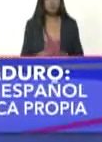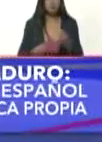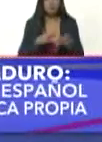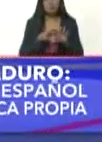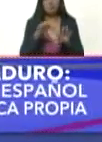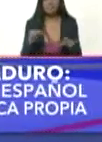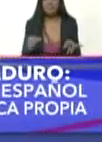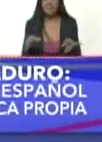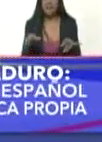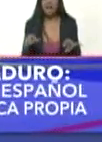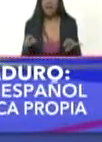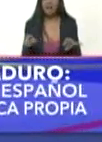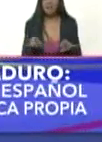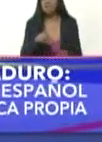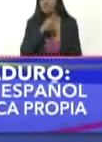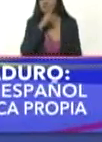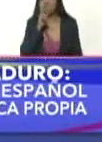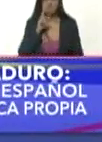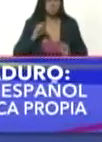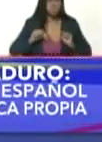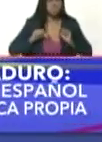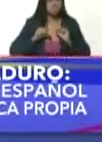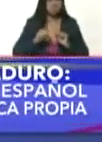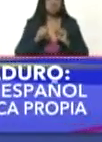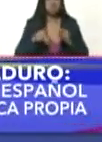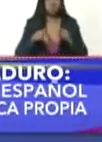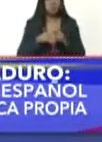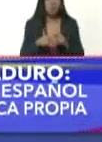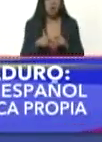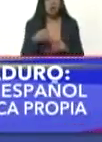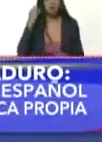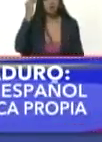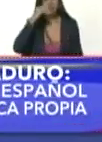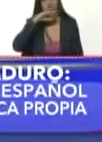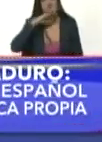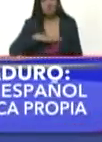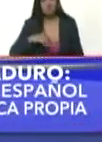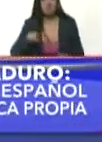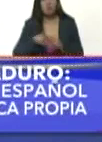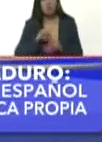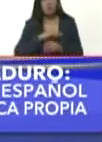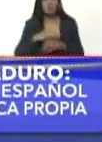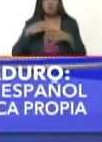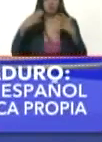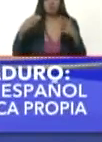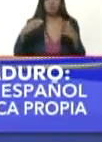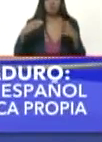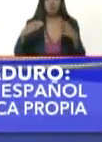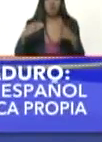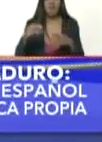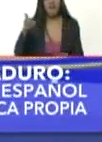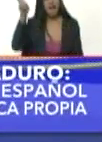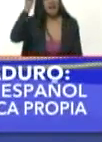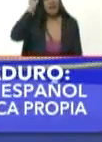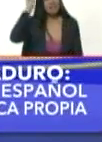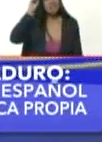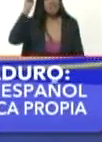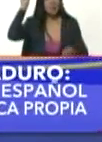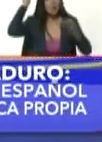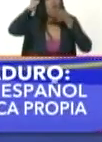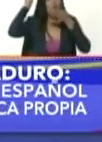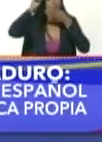dejaron sus nombres en los anales también de la historia, nuestros grandes caciques,